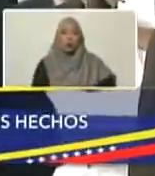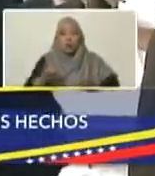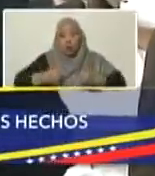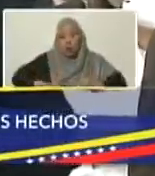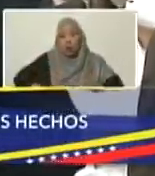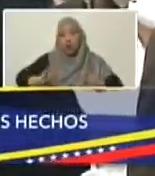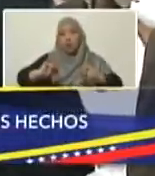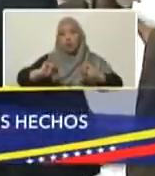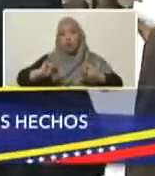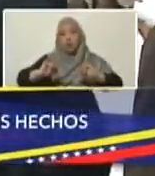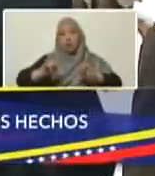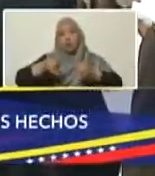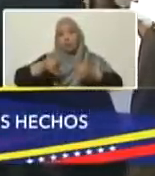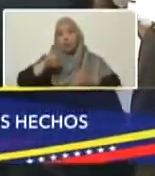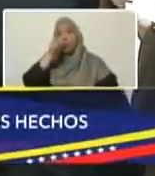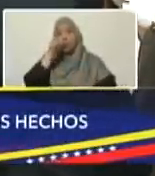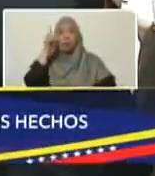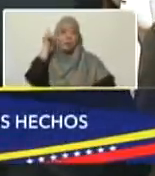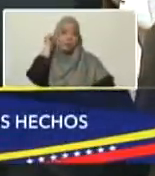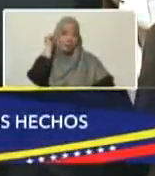hijos, hijas,